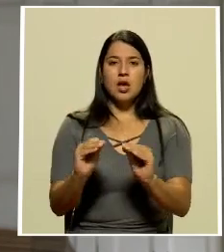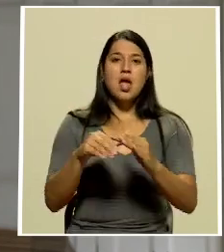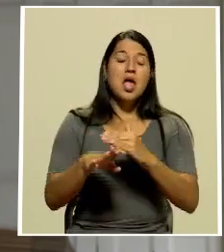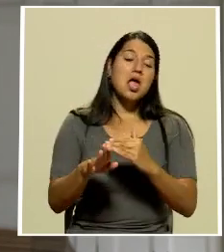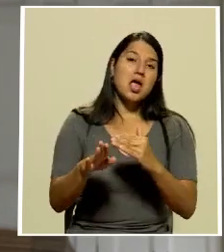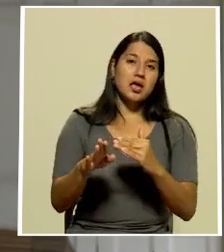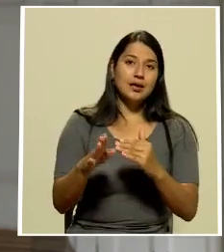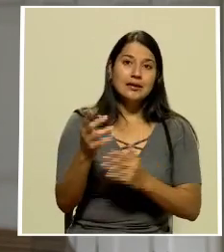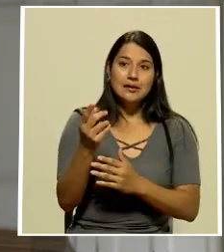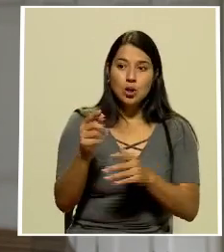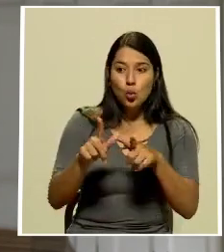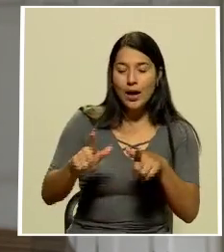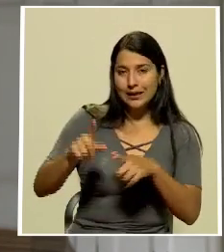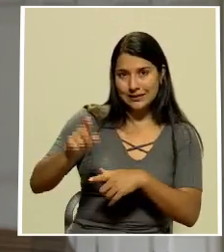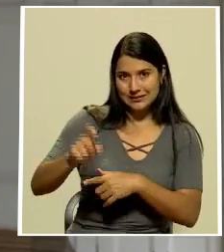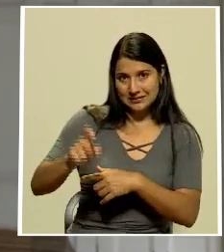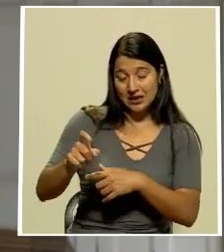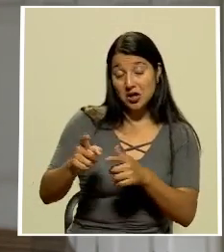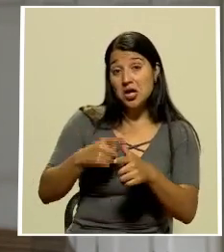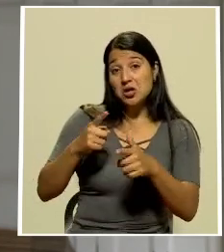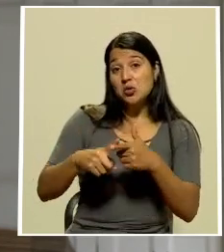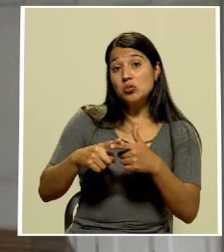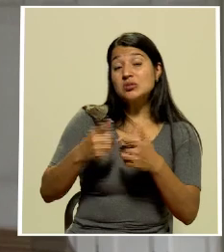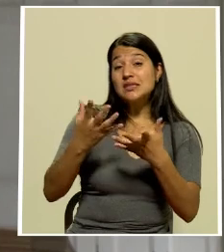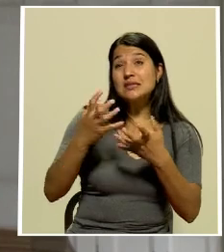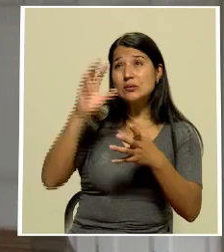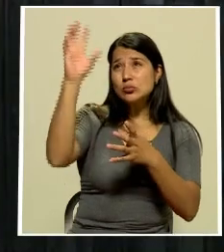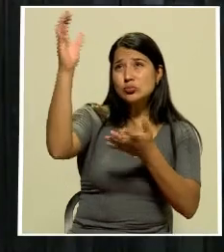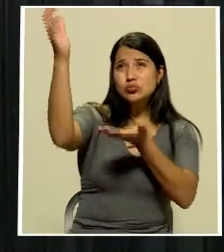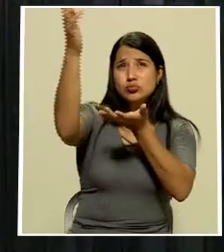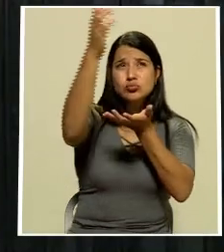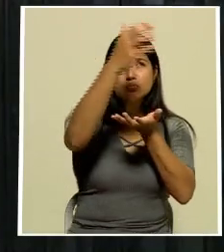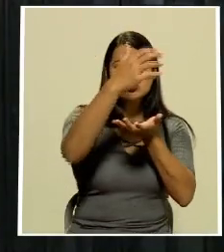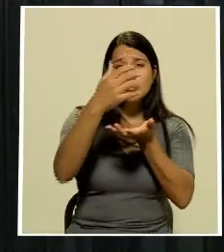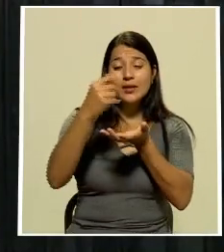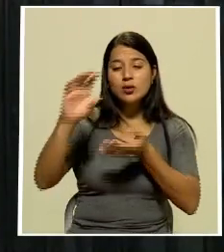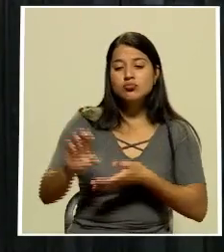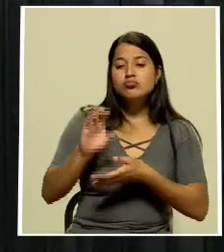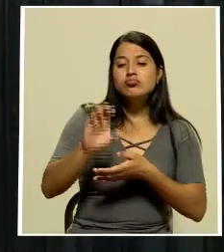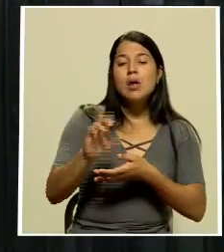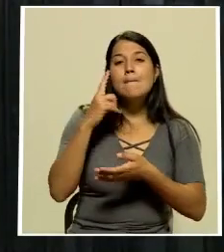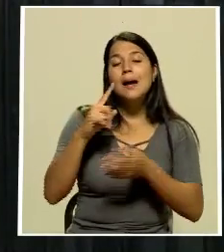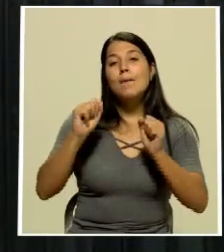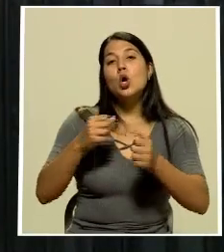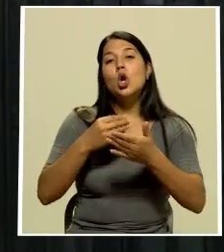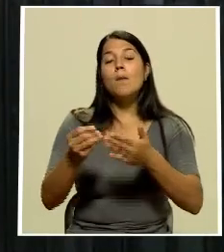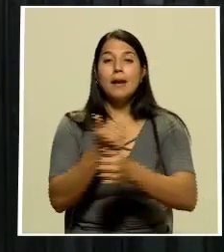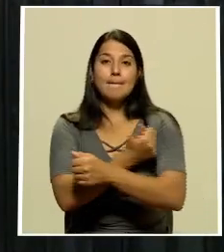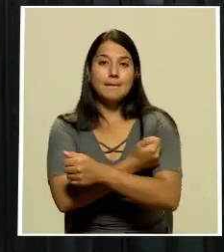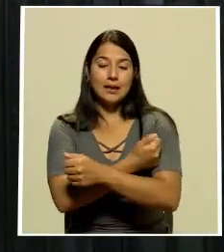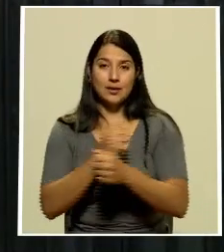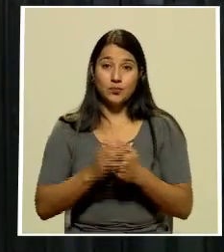ha considerado como prioritario asignar recursos para el tema de la vacuna. Los diputados de oposición no están conformes con